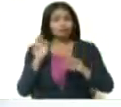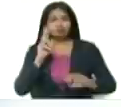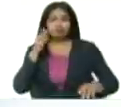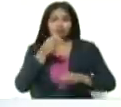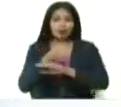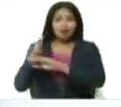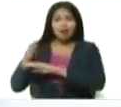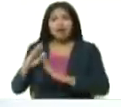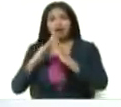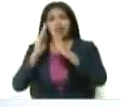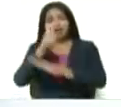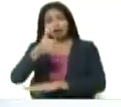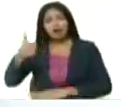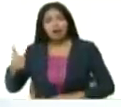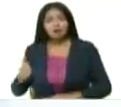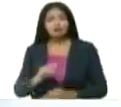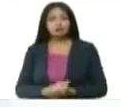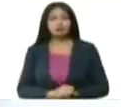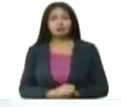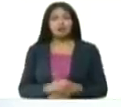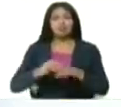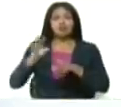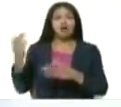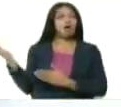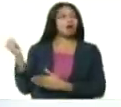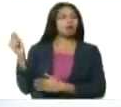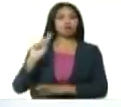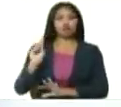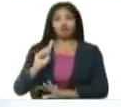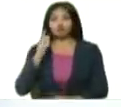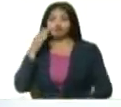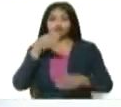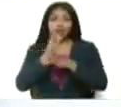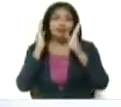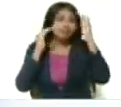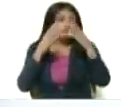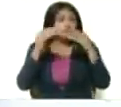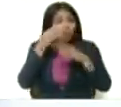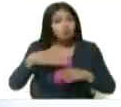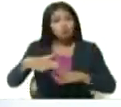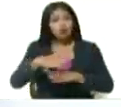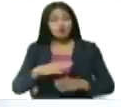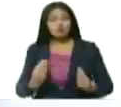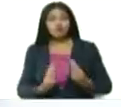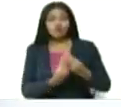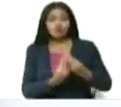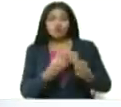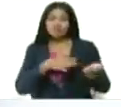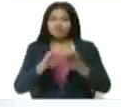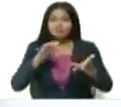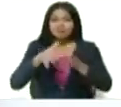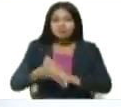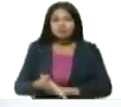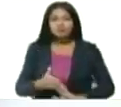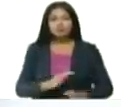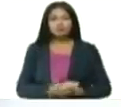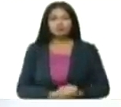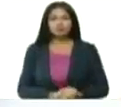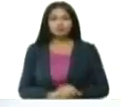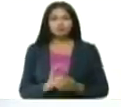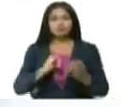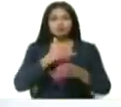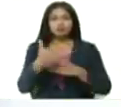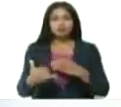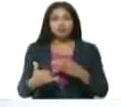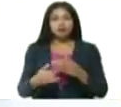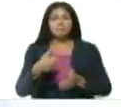por casa, por no dejar ningún tema sin ser atendido junto a nuestro pueblo, para garantizar que el plan